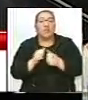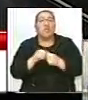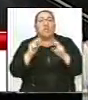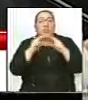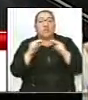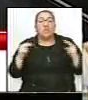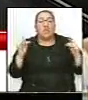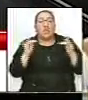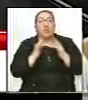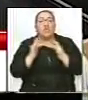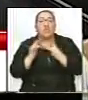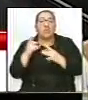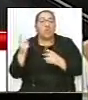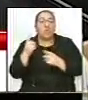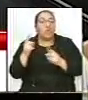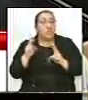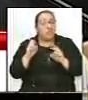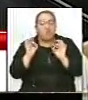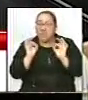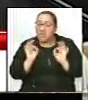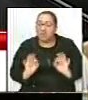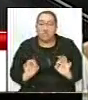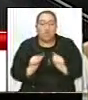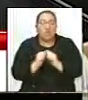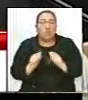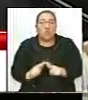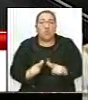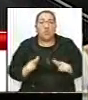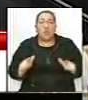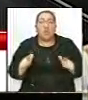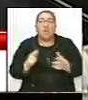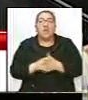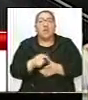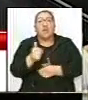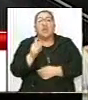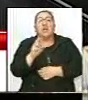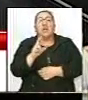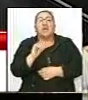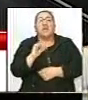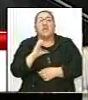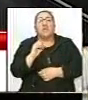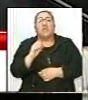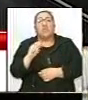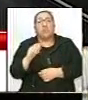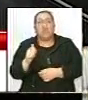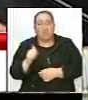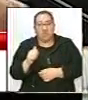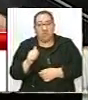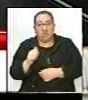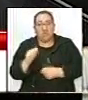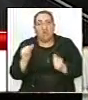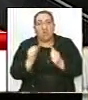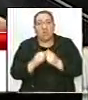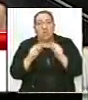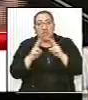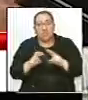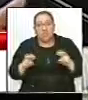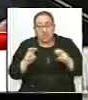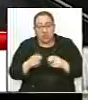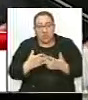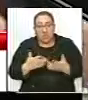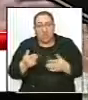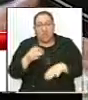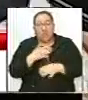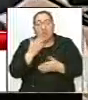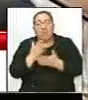coordinación. Y no es el único caso, lo mismo sucede también en la zona de Aricota, de la laguna de Aricota, por la explotación también del recurso